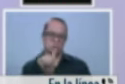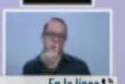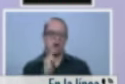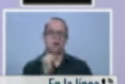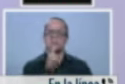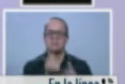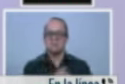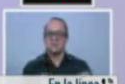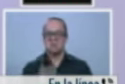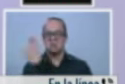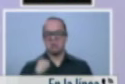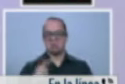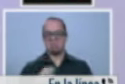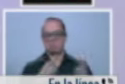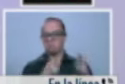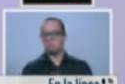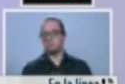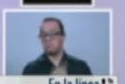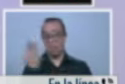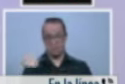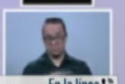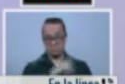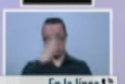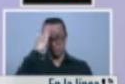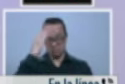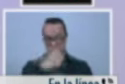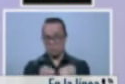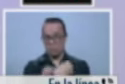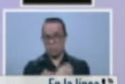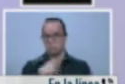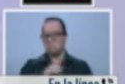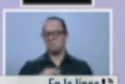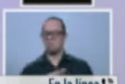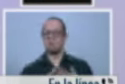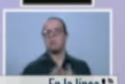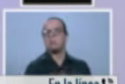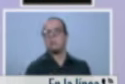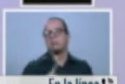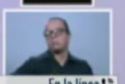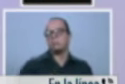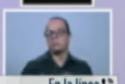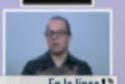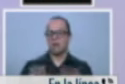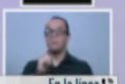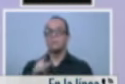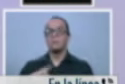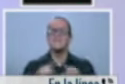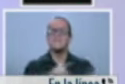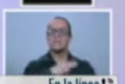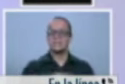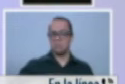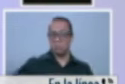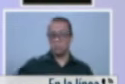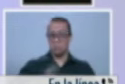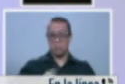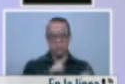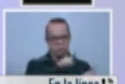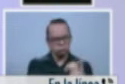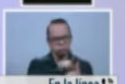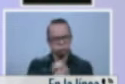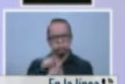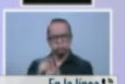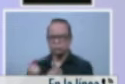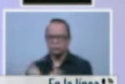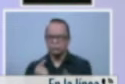la realidad es que quienes están de uno o de otro en alguna posición ya política definida, difícilmente van a